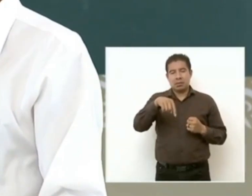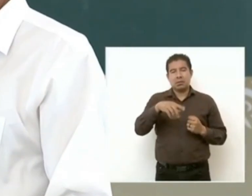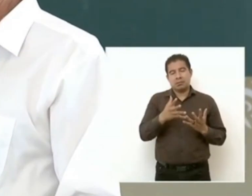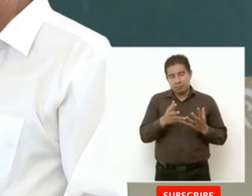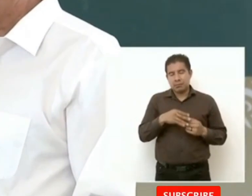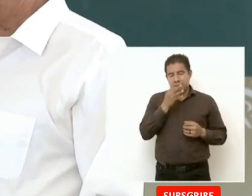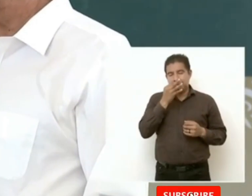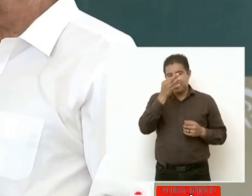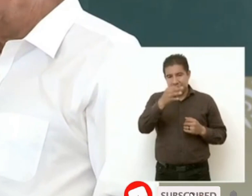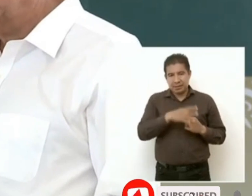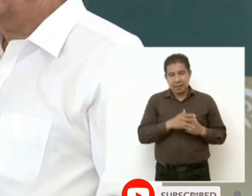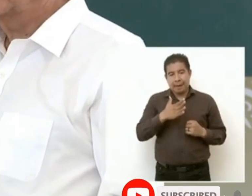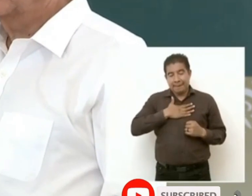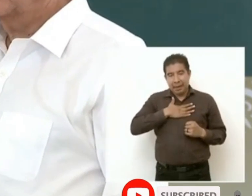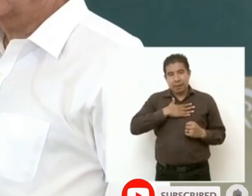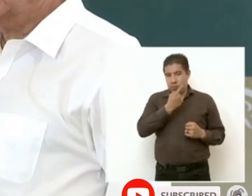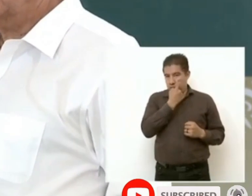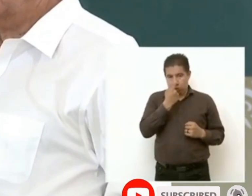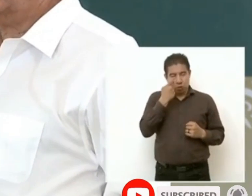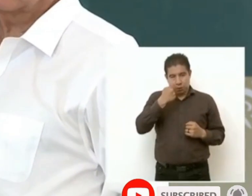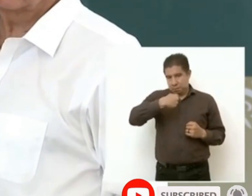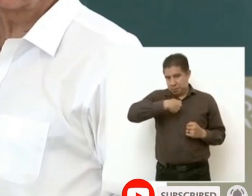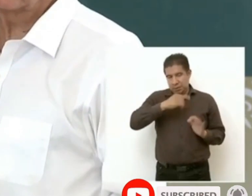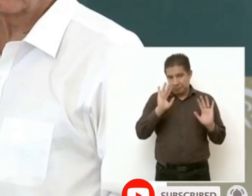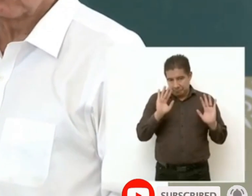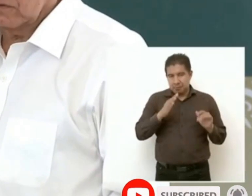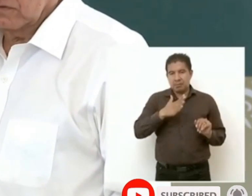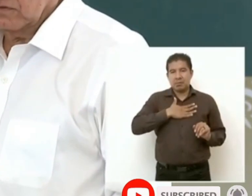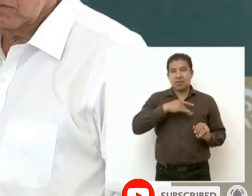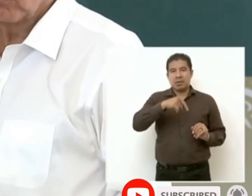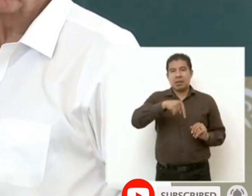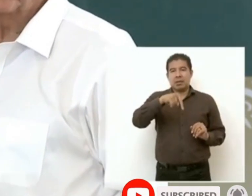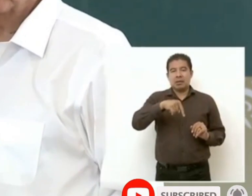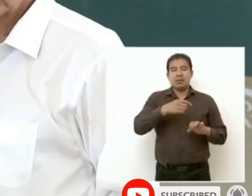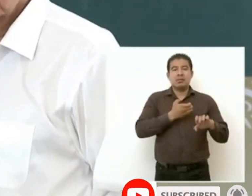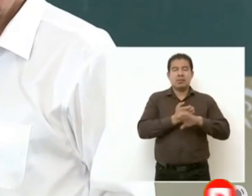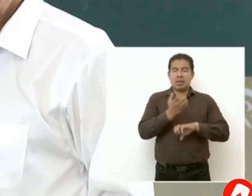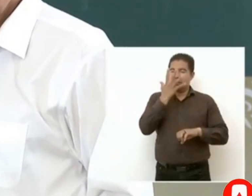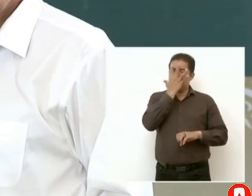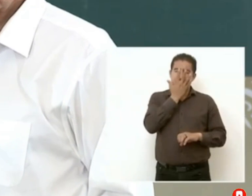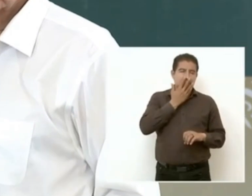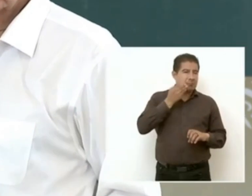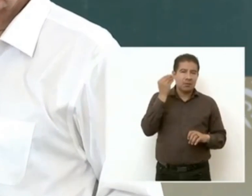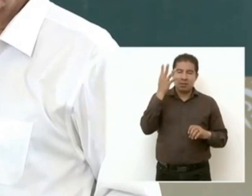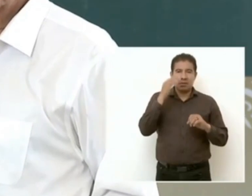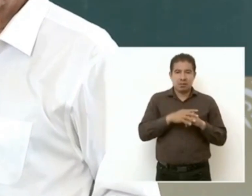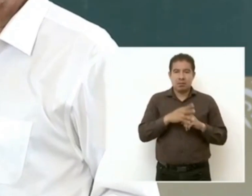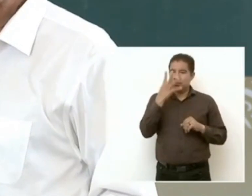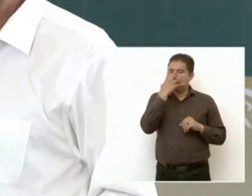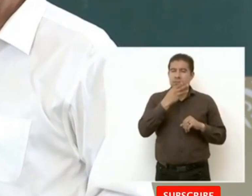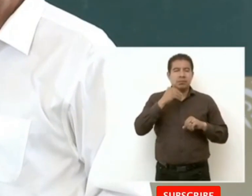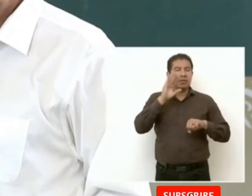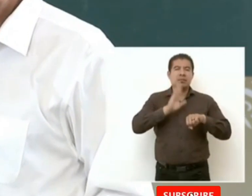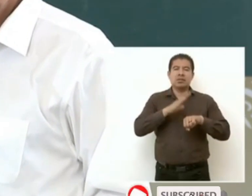estados, bueno, para mí es un estado muy bello, es de los